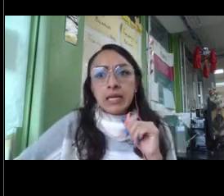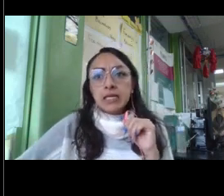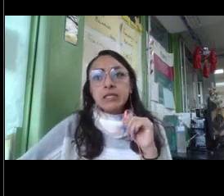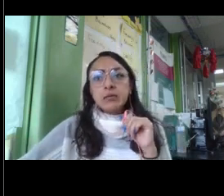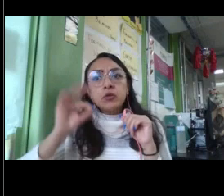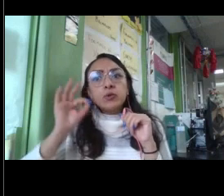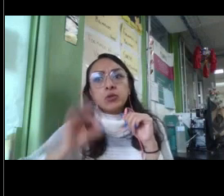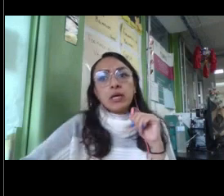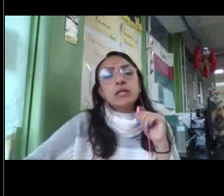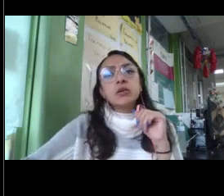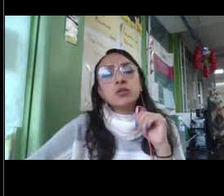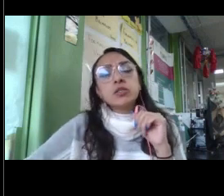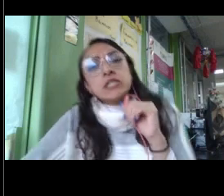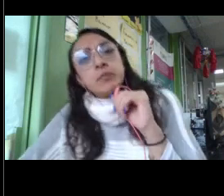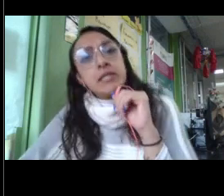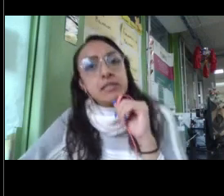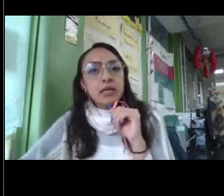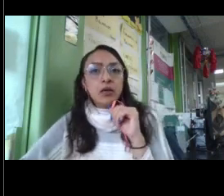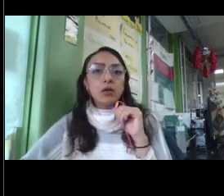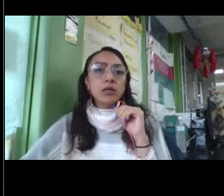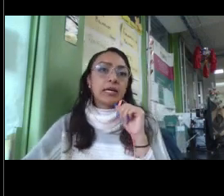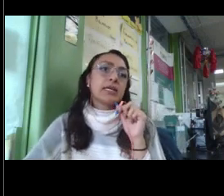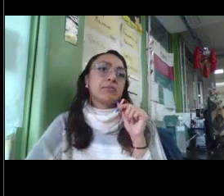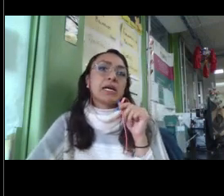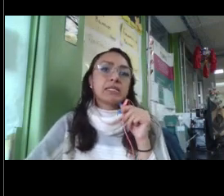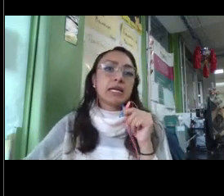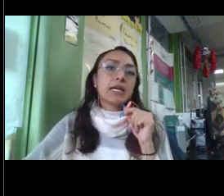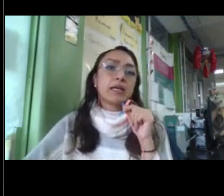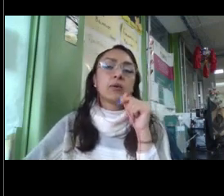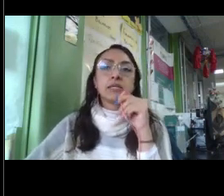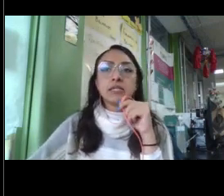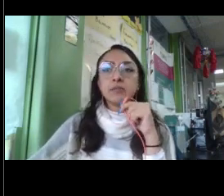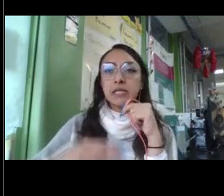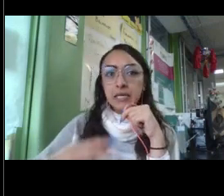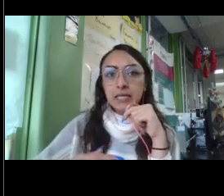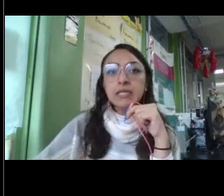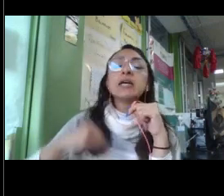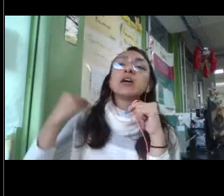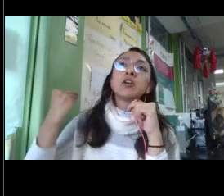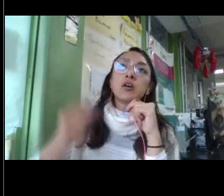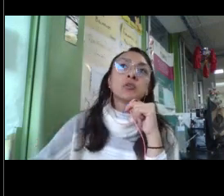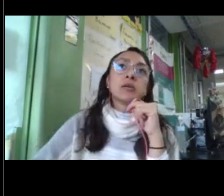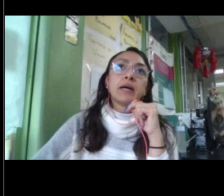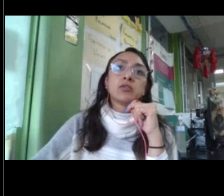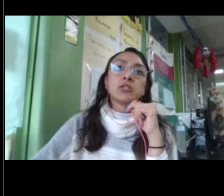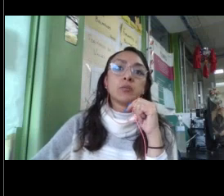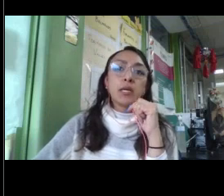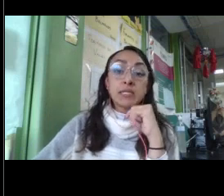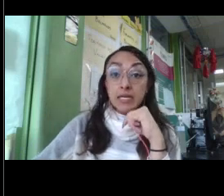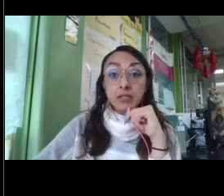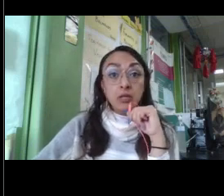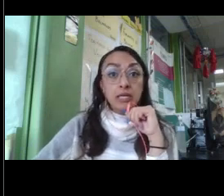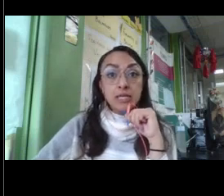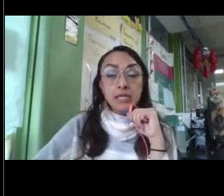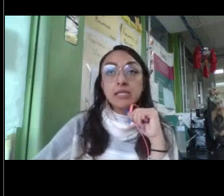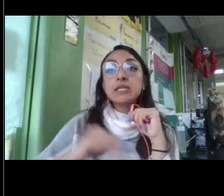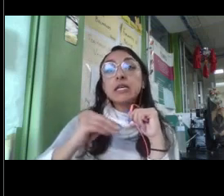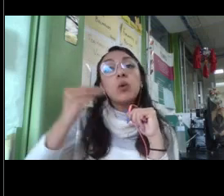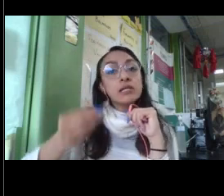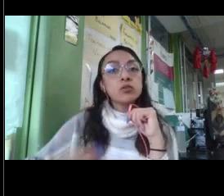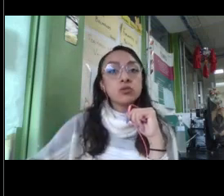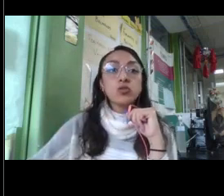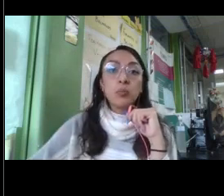muy general y muy puntual, nos expresan lo que va a ser la lengua de señas mexicana, cómo se va a conceptualizar dentro de las